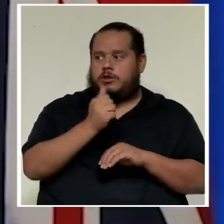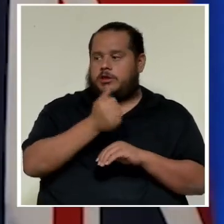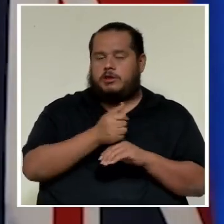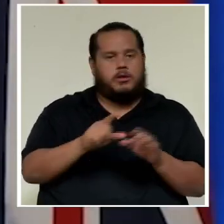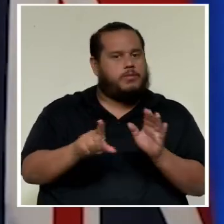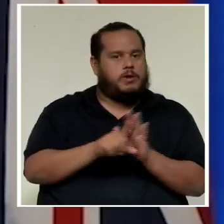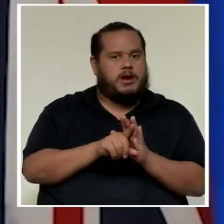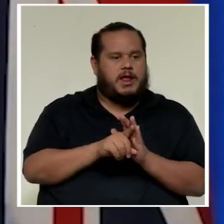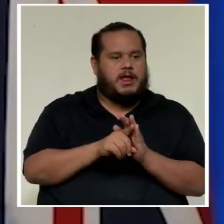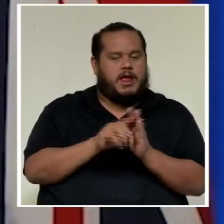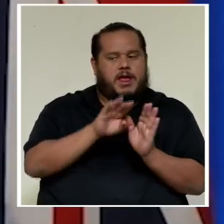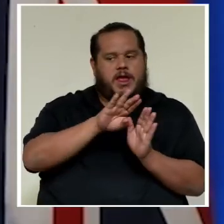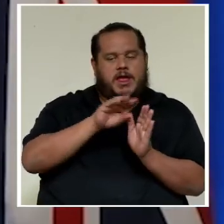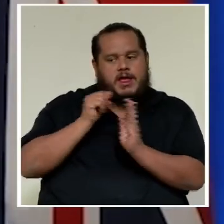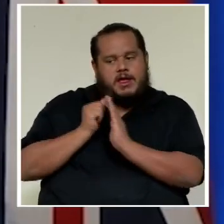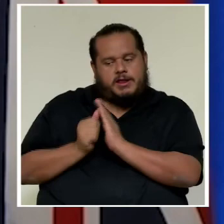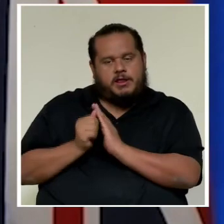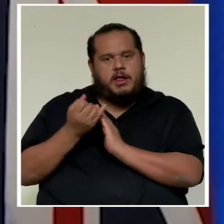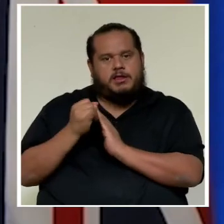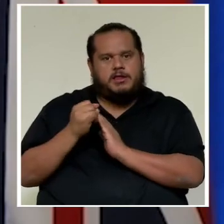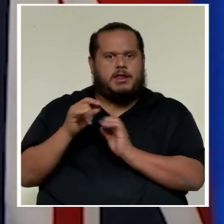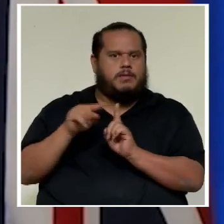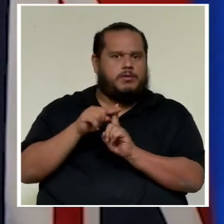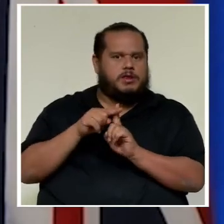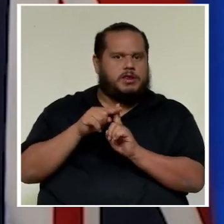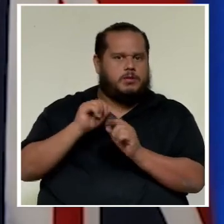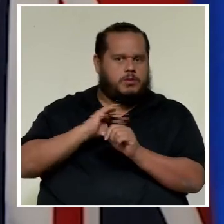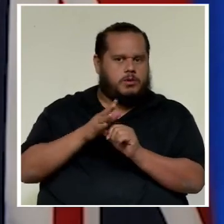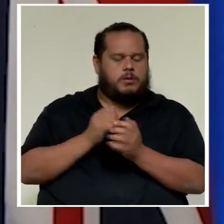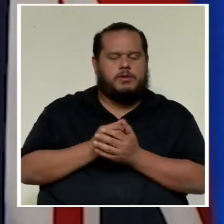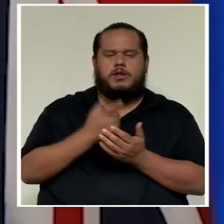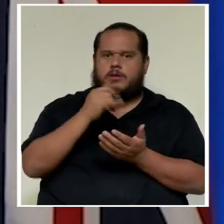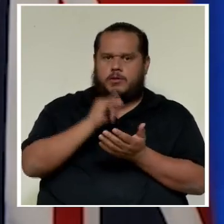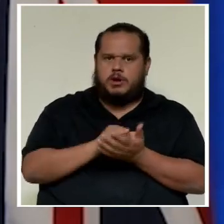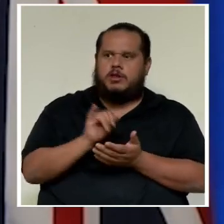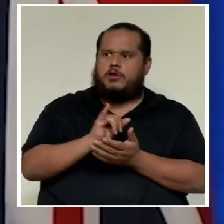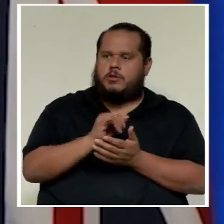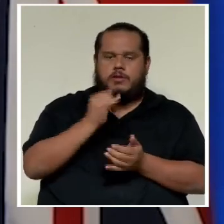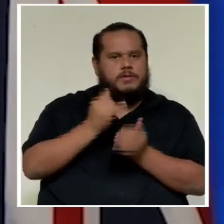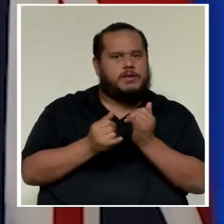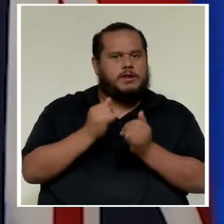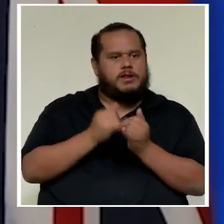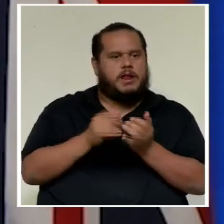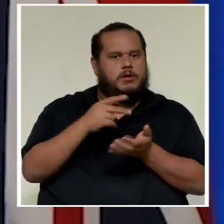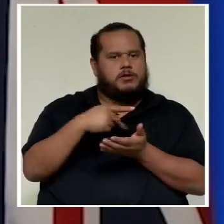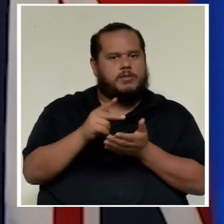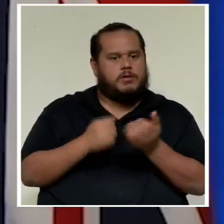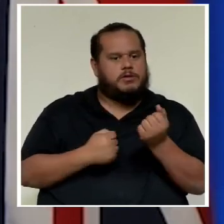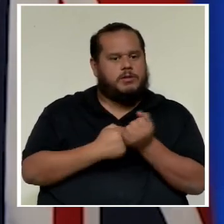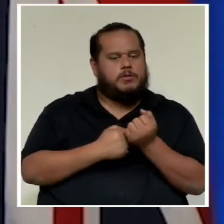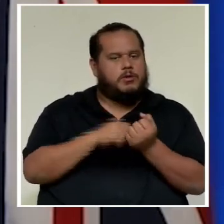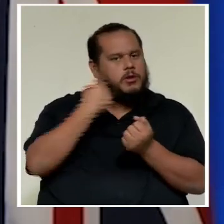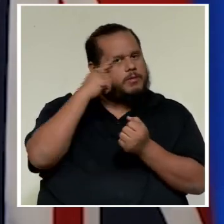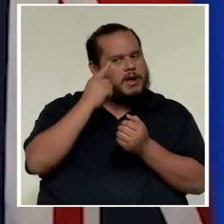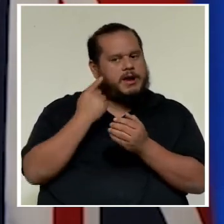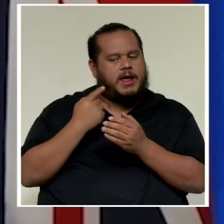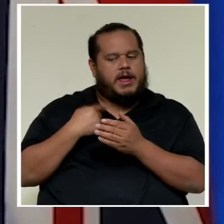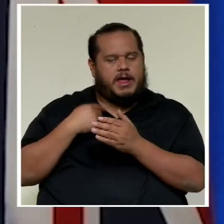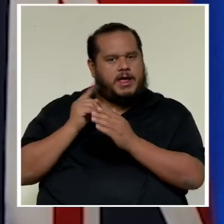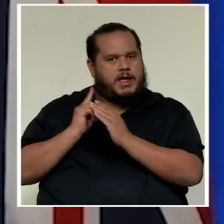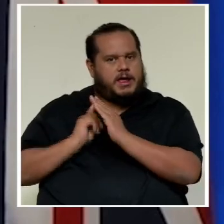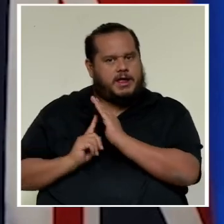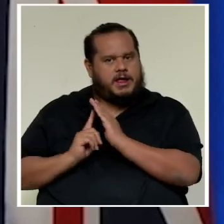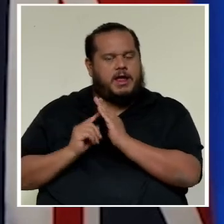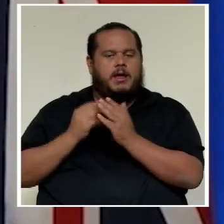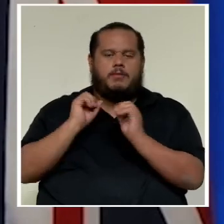ley aislarse en caso de ser positivo. Y por lo tanto también finalizarán los pagos de apoyo para el aislamiento, aunque se puede